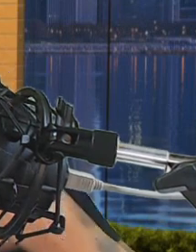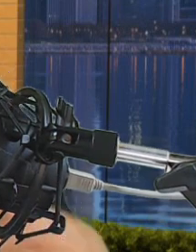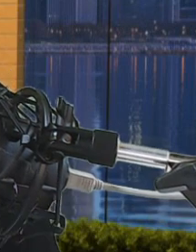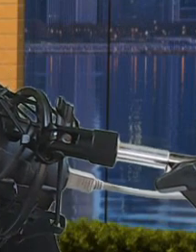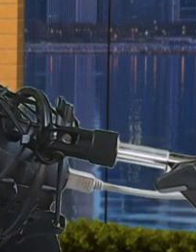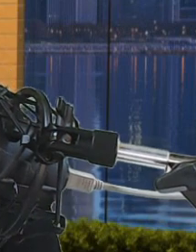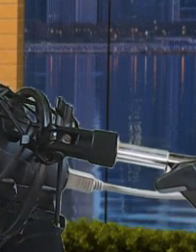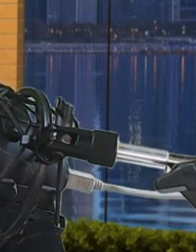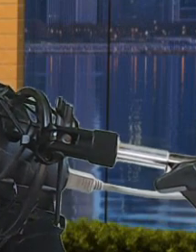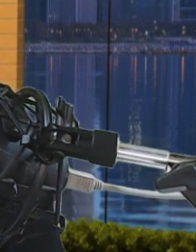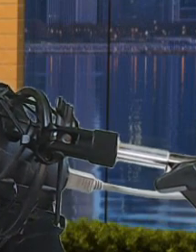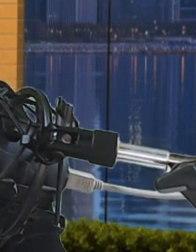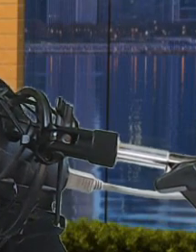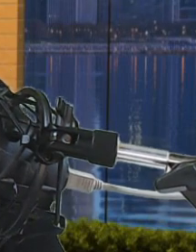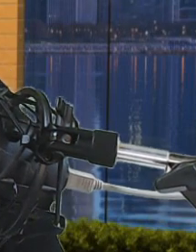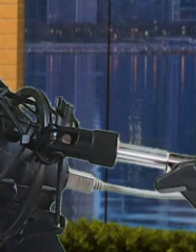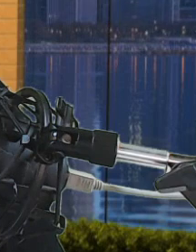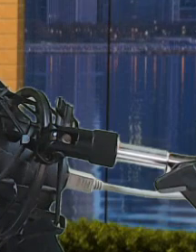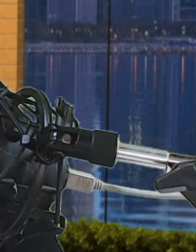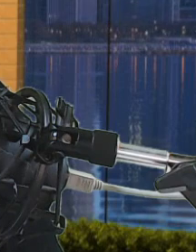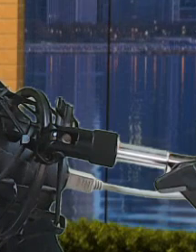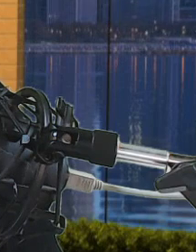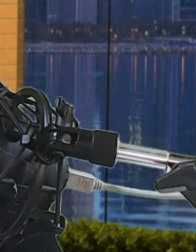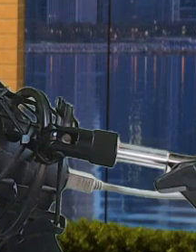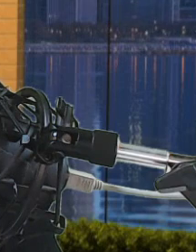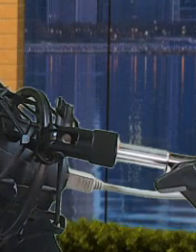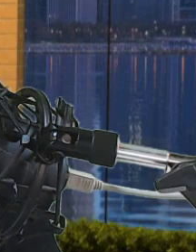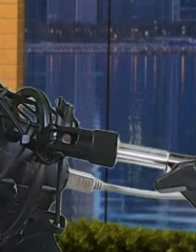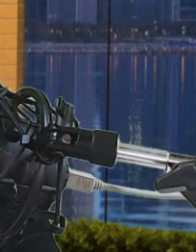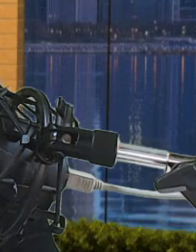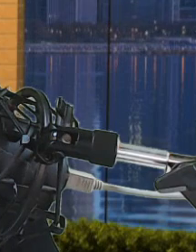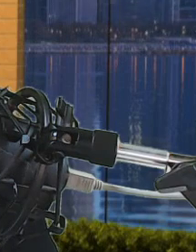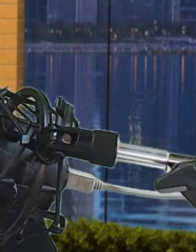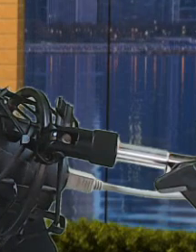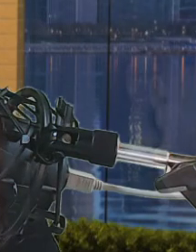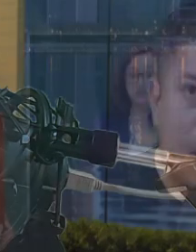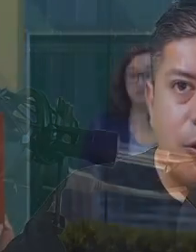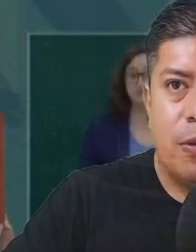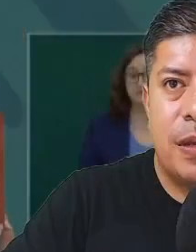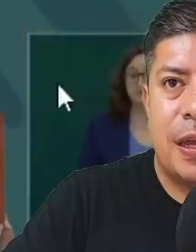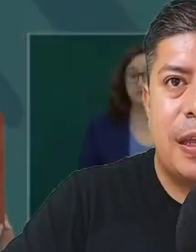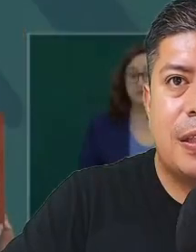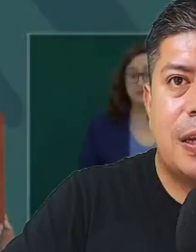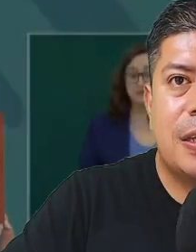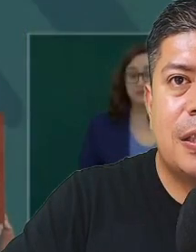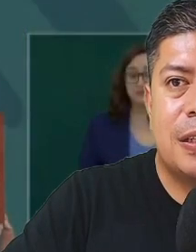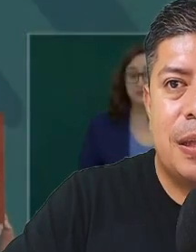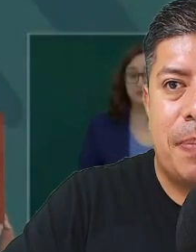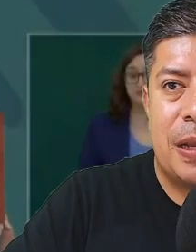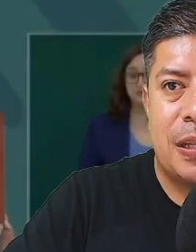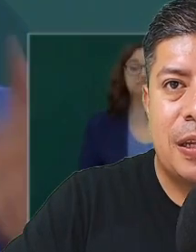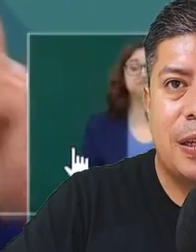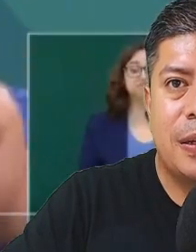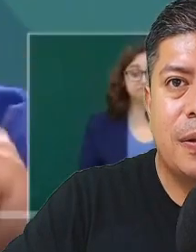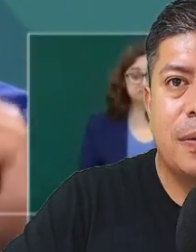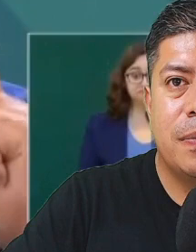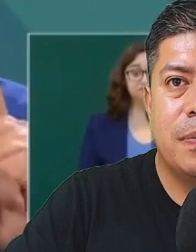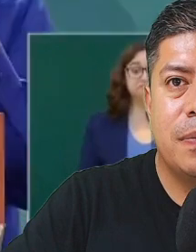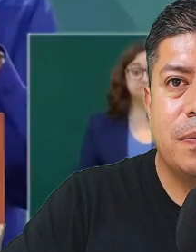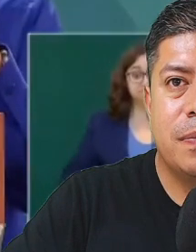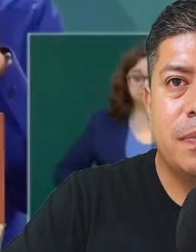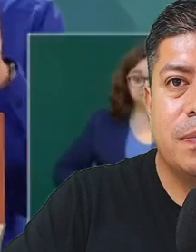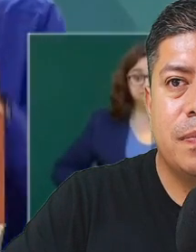no podría desarrollarse, advertía el presidente Andrés Manuel López Obrador. Mire qué interesante esta parte. Y lo